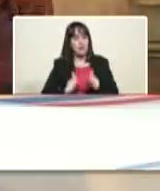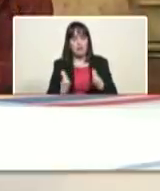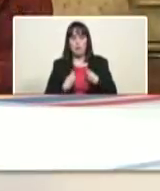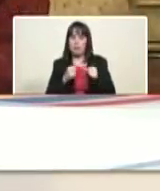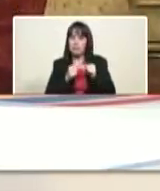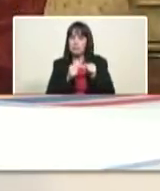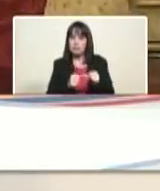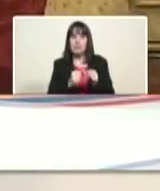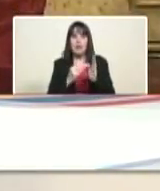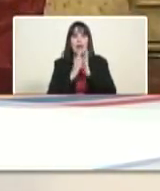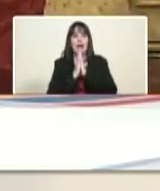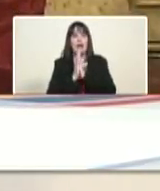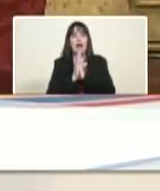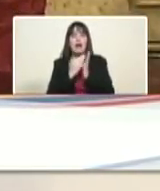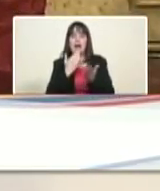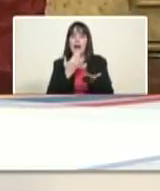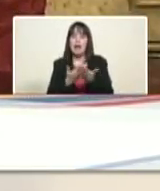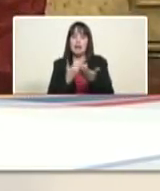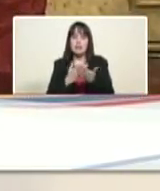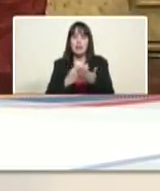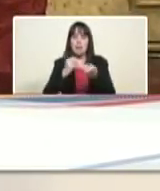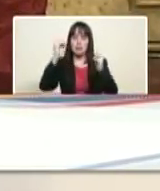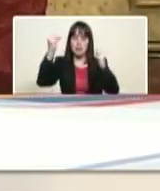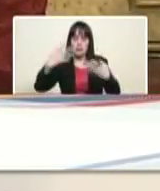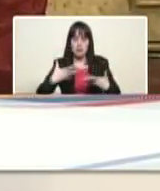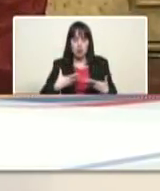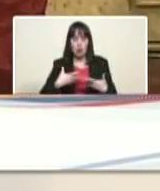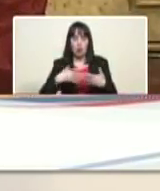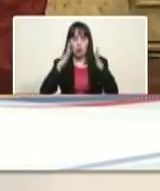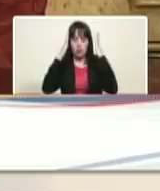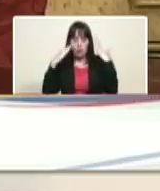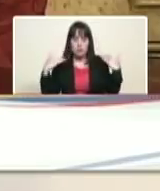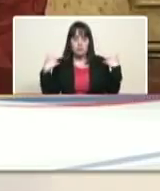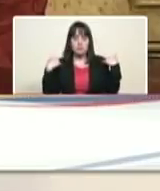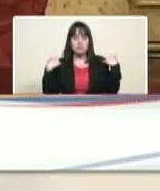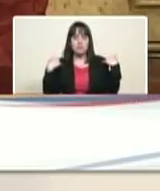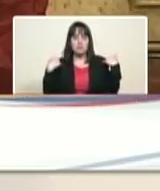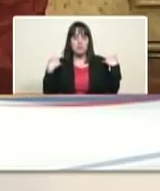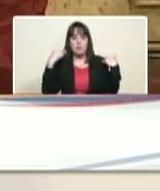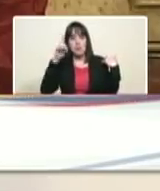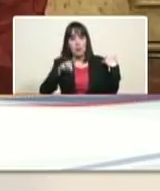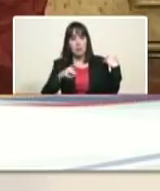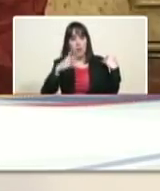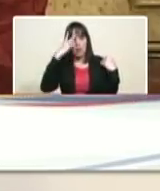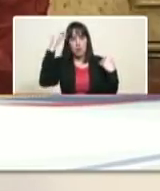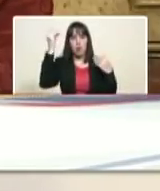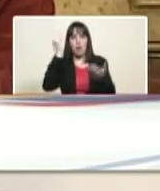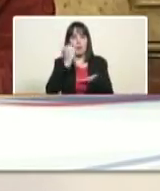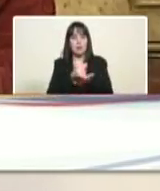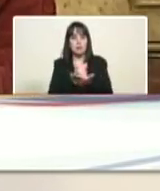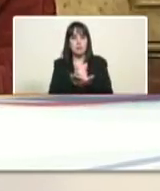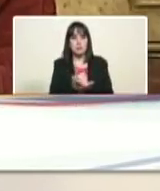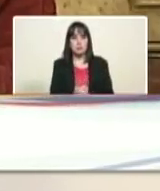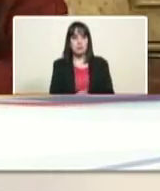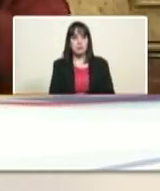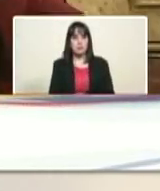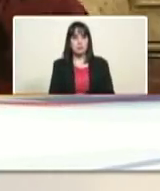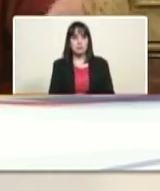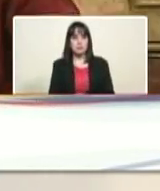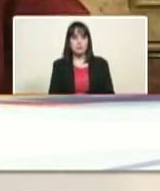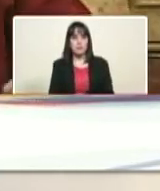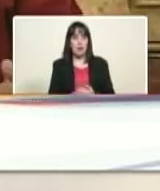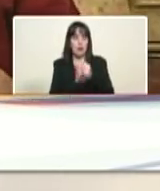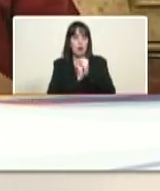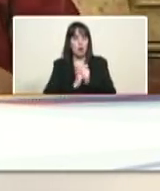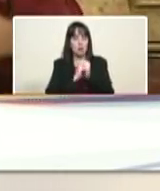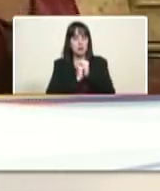bendición. Oh, chinita querida, que me protegiste con tu manto sagrado. Gracias. Amén. Y las oraciones